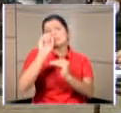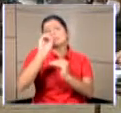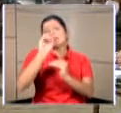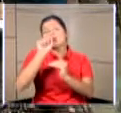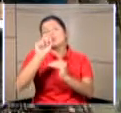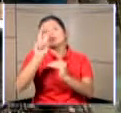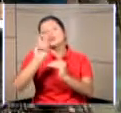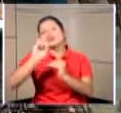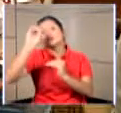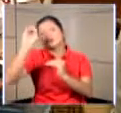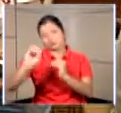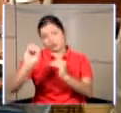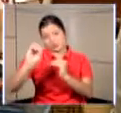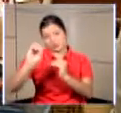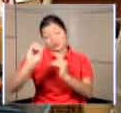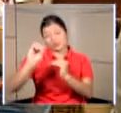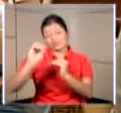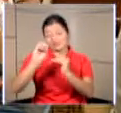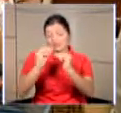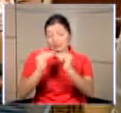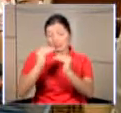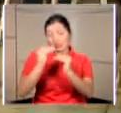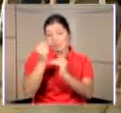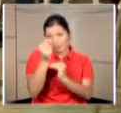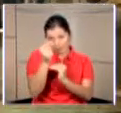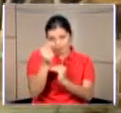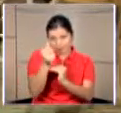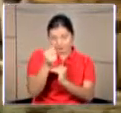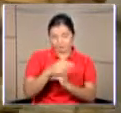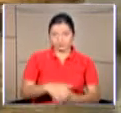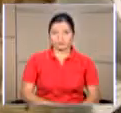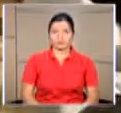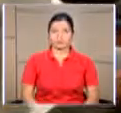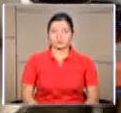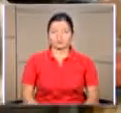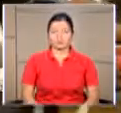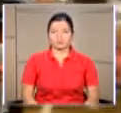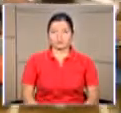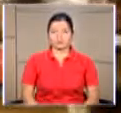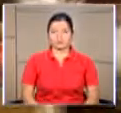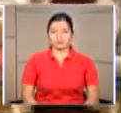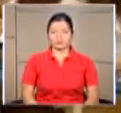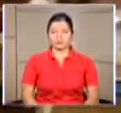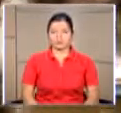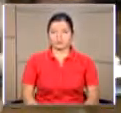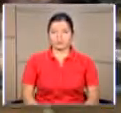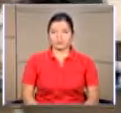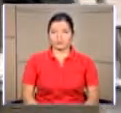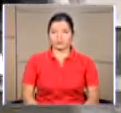al 7,4% del Producto Interno Bruto del país.